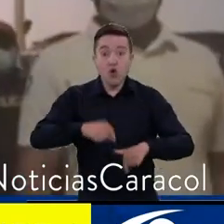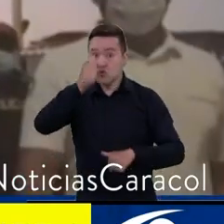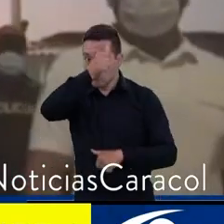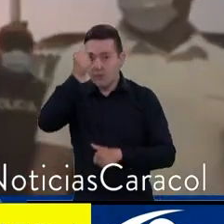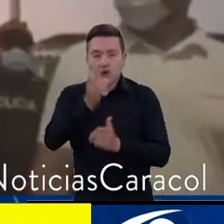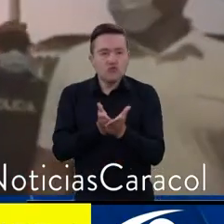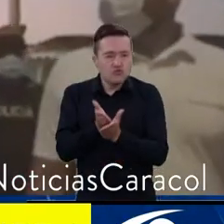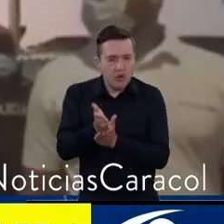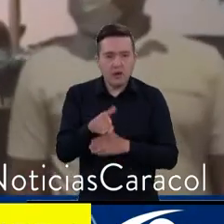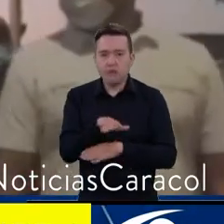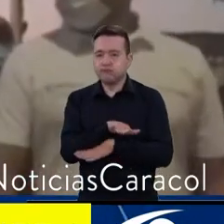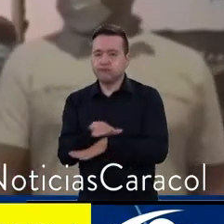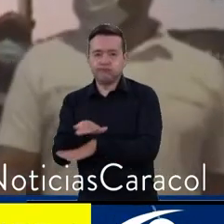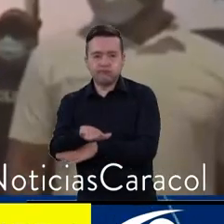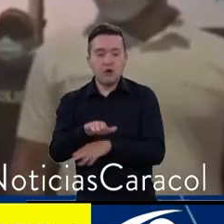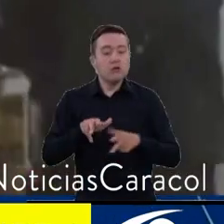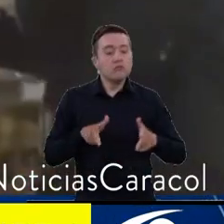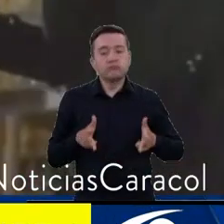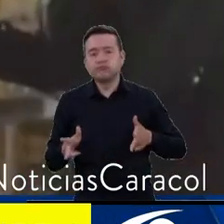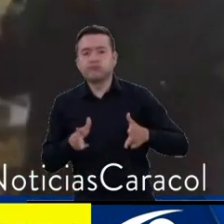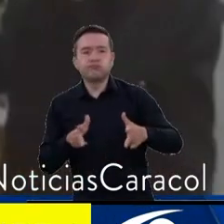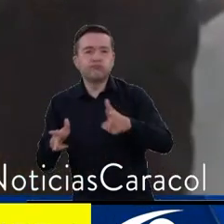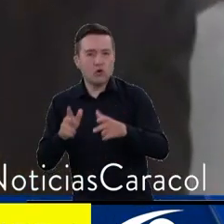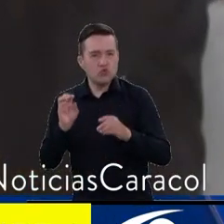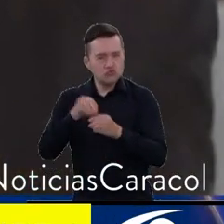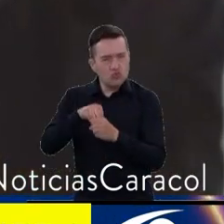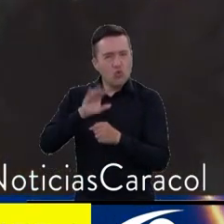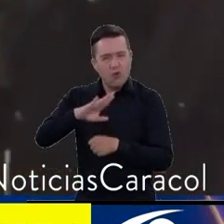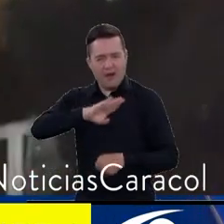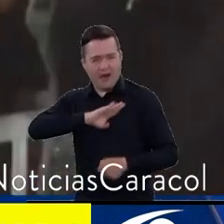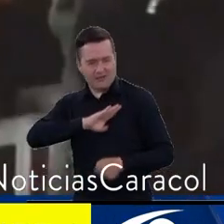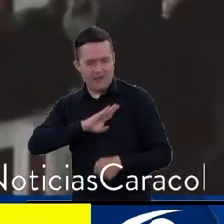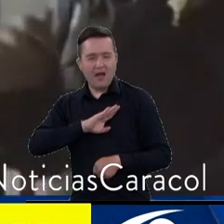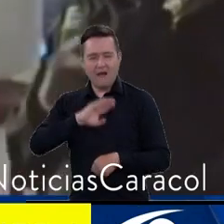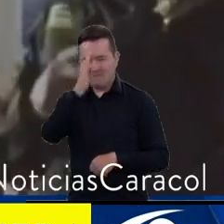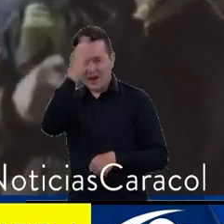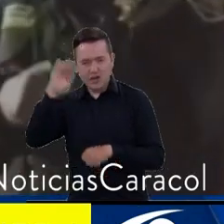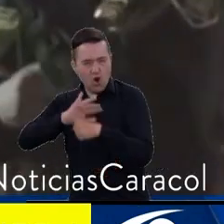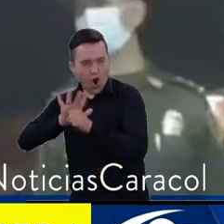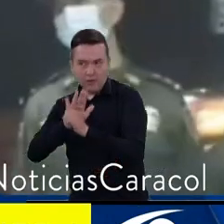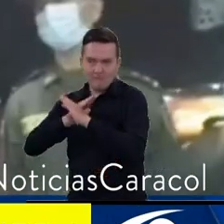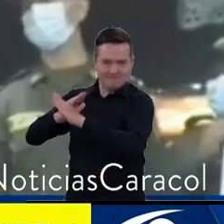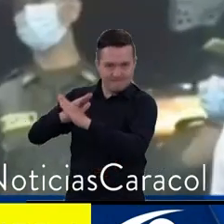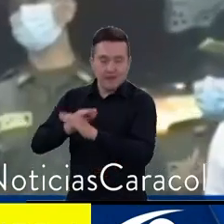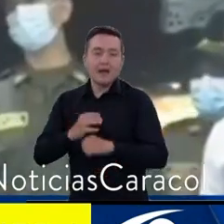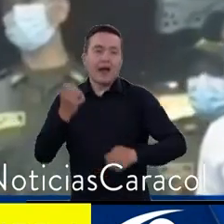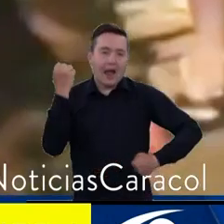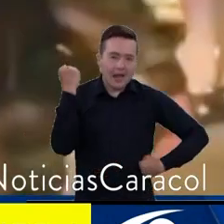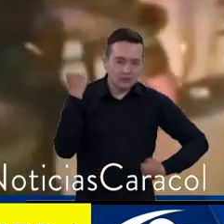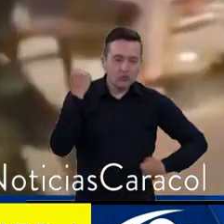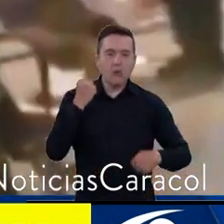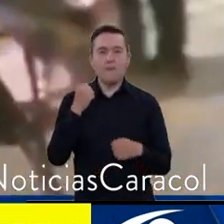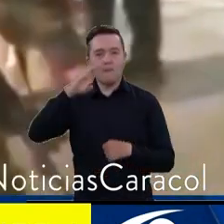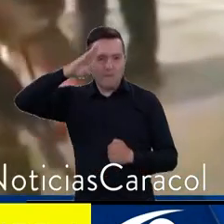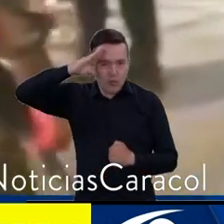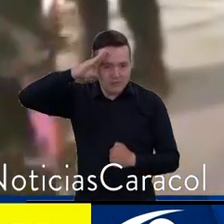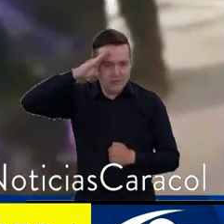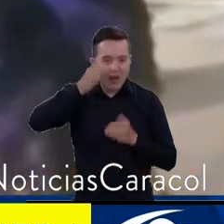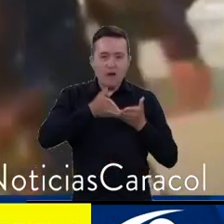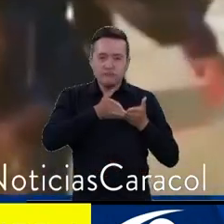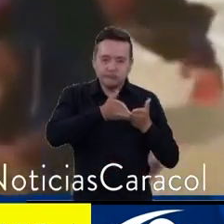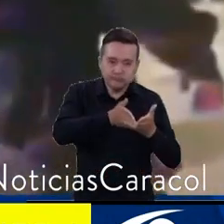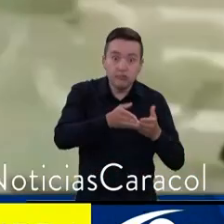estas caravanas que son conformadas por las patrullas COI de la Alcaldía de Barranquilla, el Ejército, la Policía Nacional, la Armada y la Fuerza